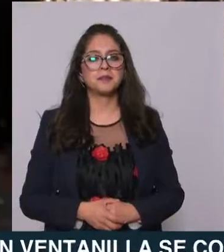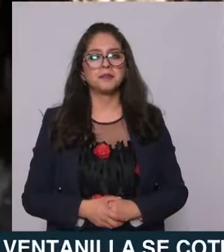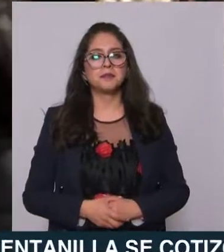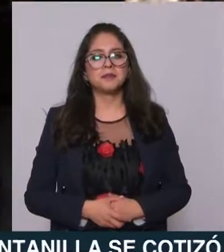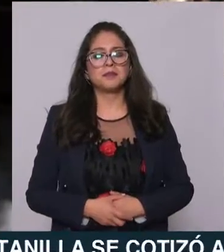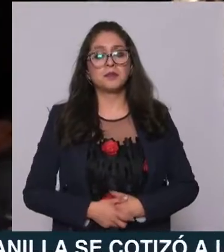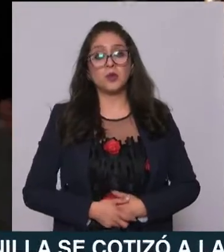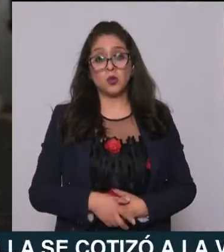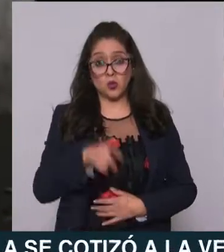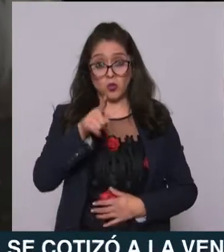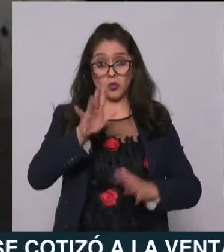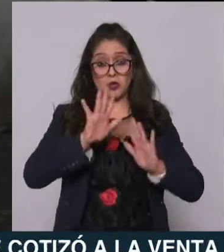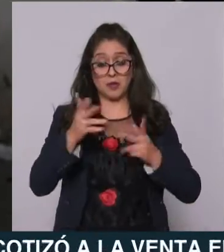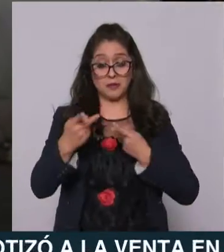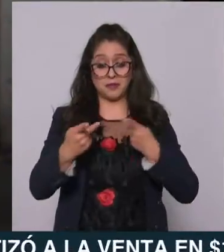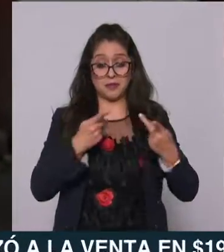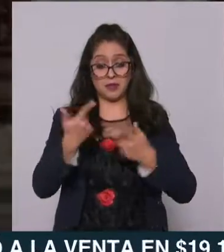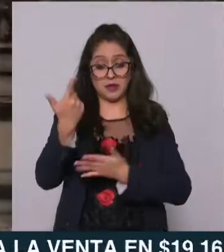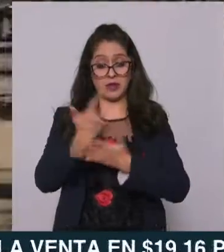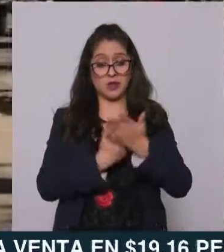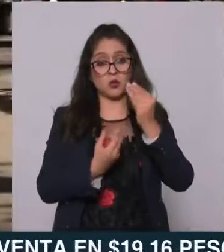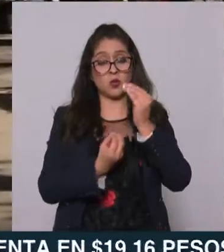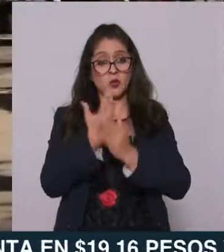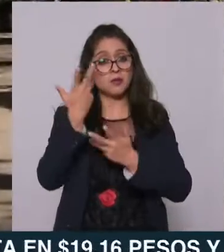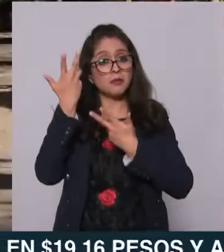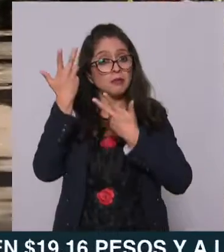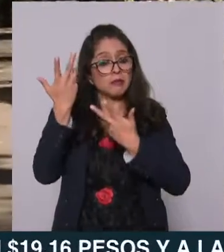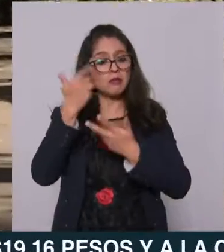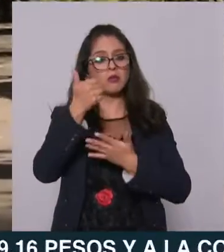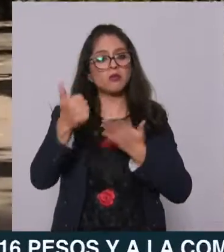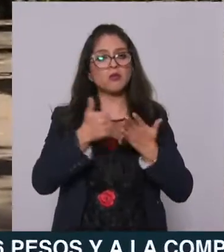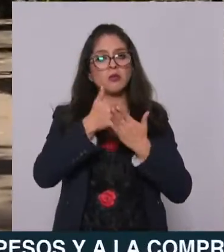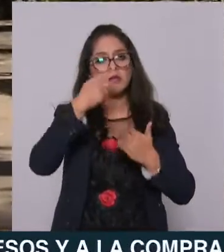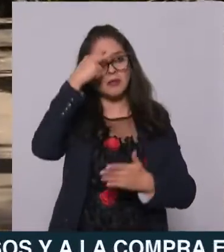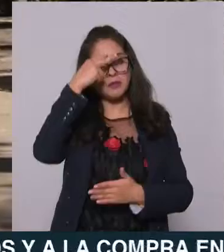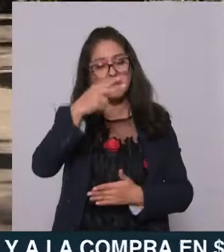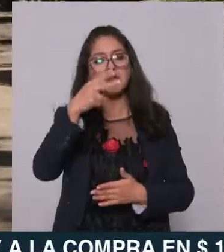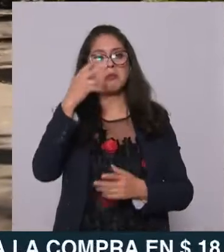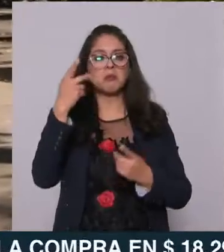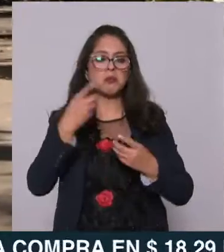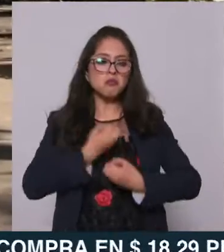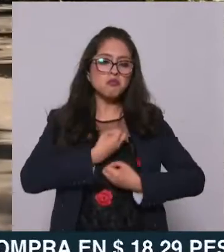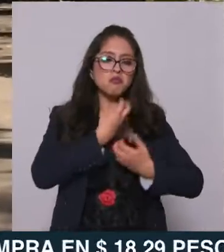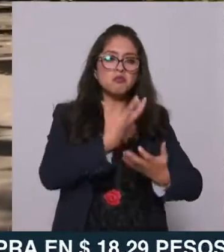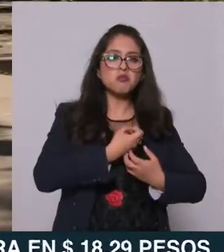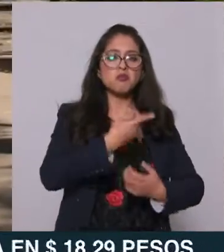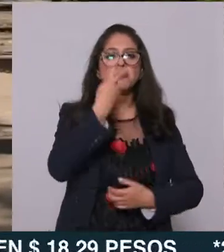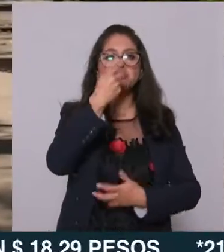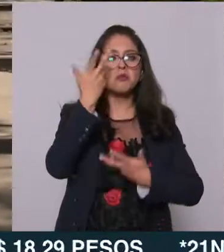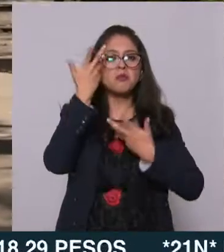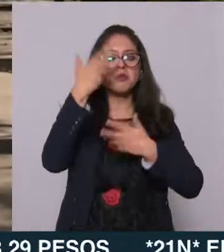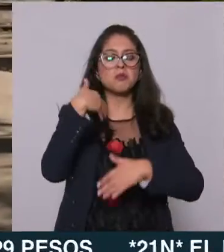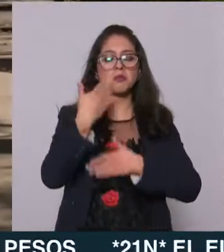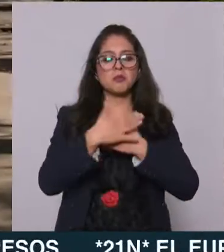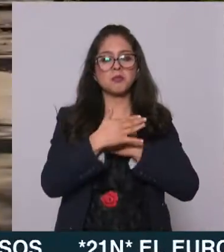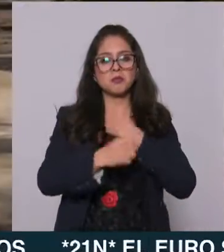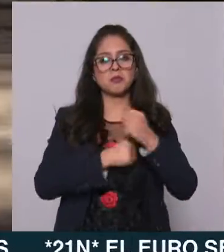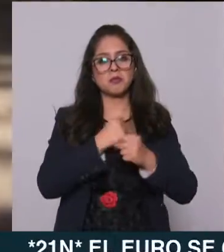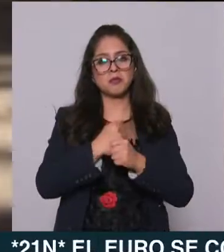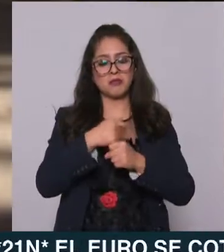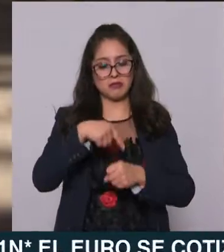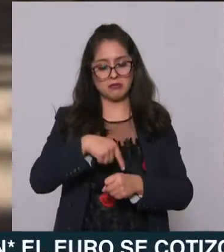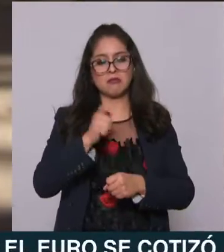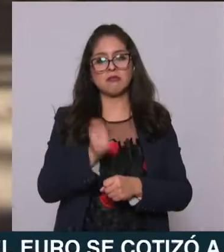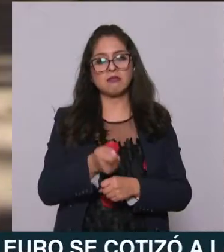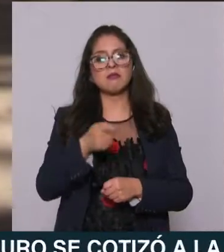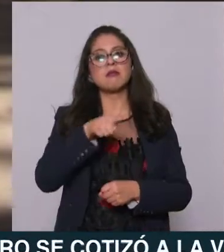¿Usted ya hizo su lista de nuevos propósitos? Los capitalinos comparten algunos que ya tienen en mente para el próximo año.